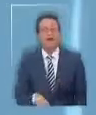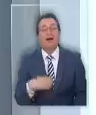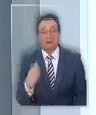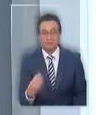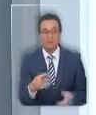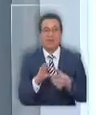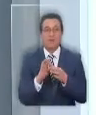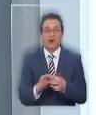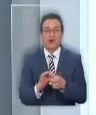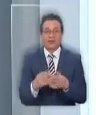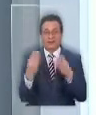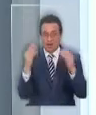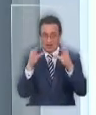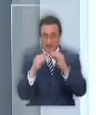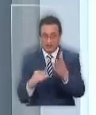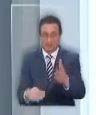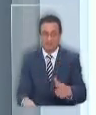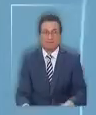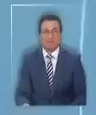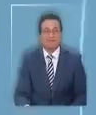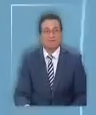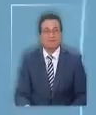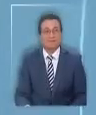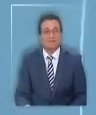Gracias, que estén que muy estén muy bien. bien, muy buenas noches. Chao, chao.